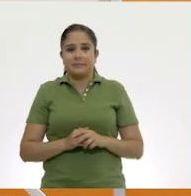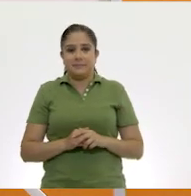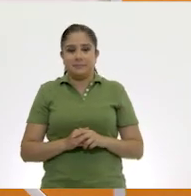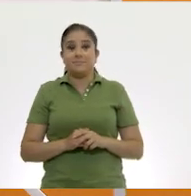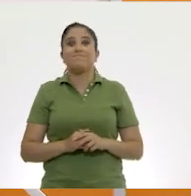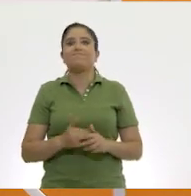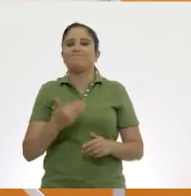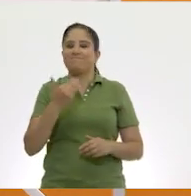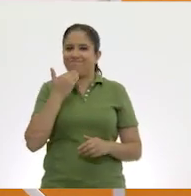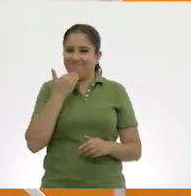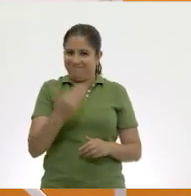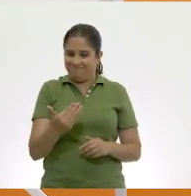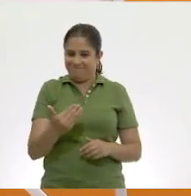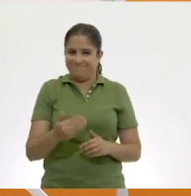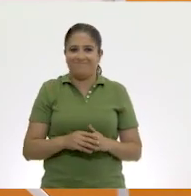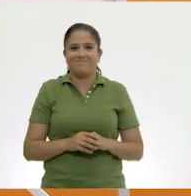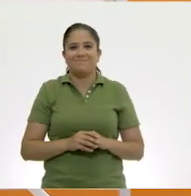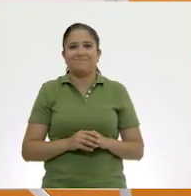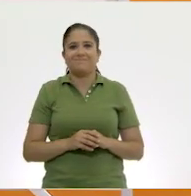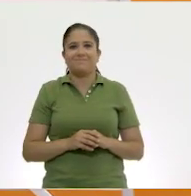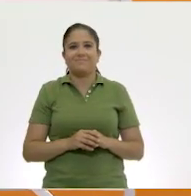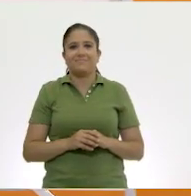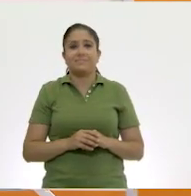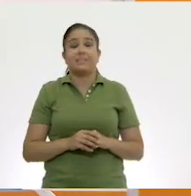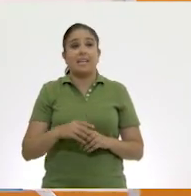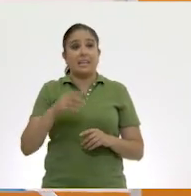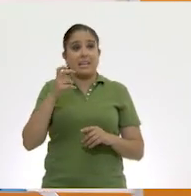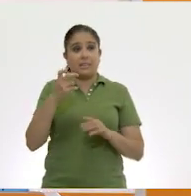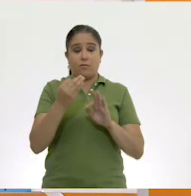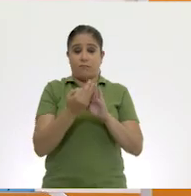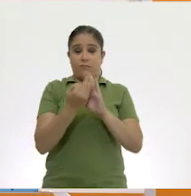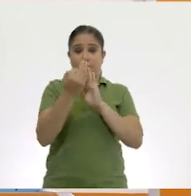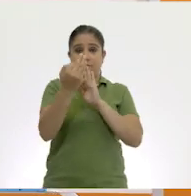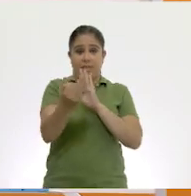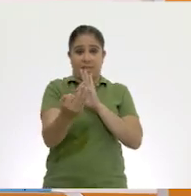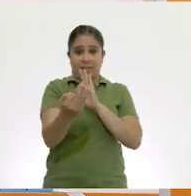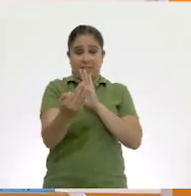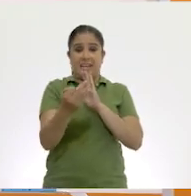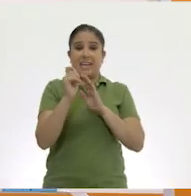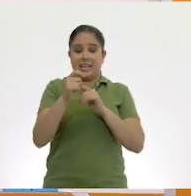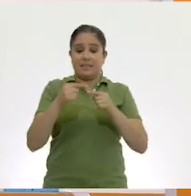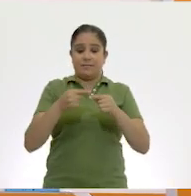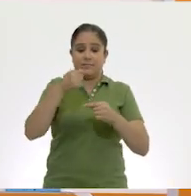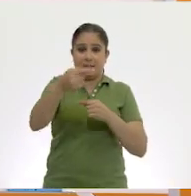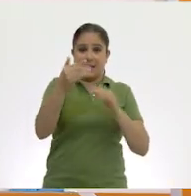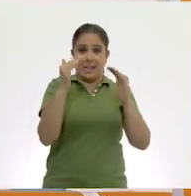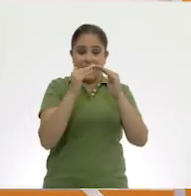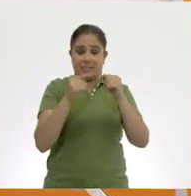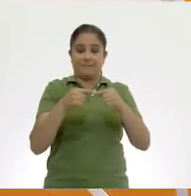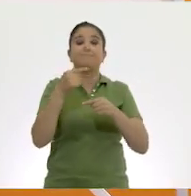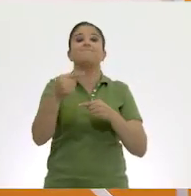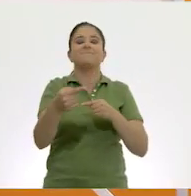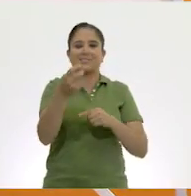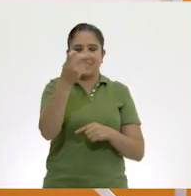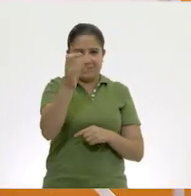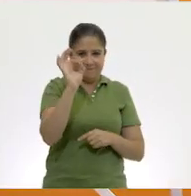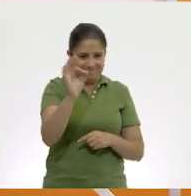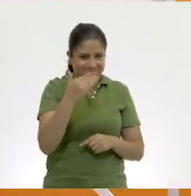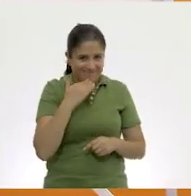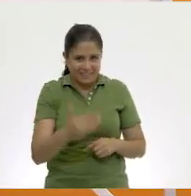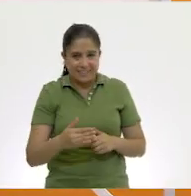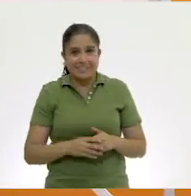muy bien eso está frente a tu que bueno en la calle que está frente a tu casa así es muy bien